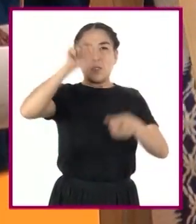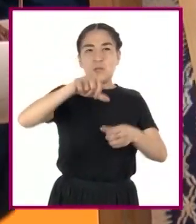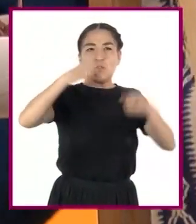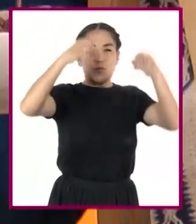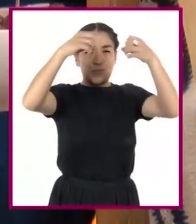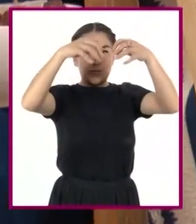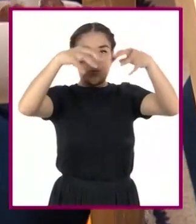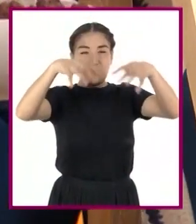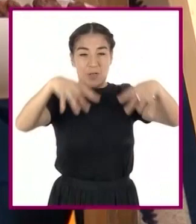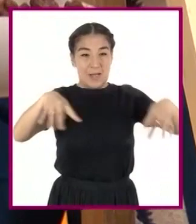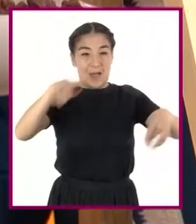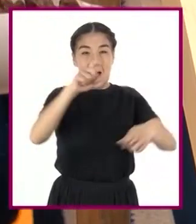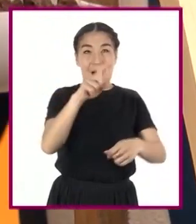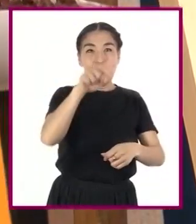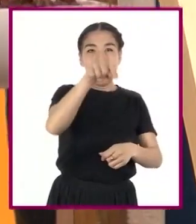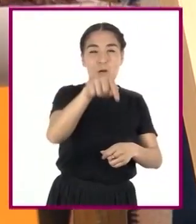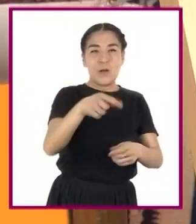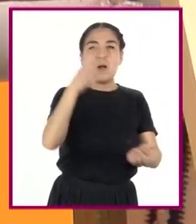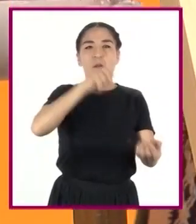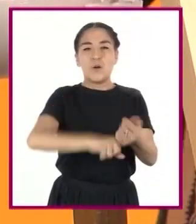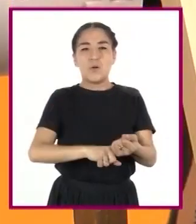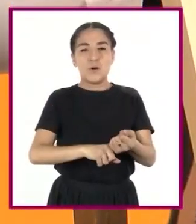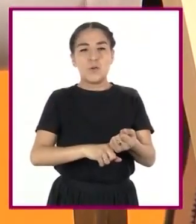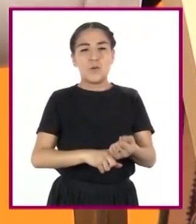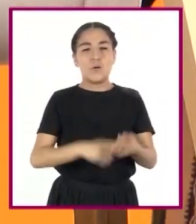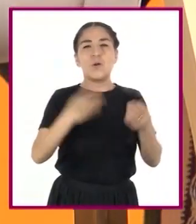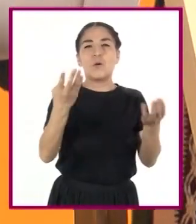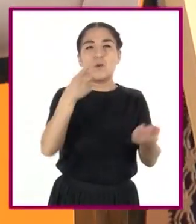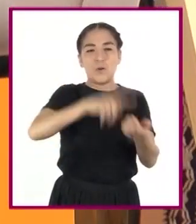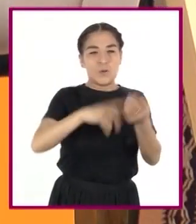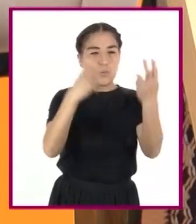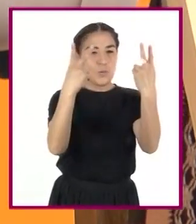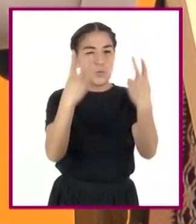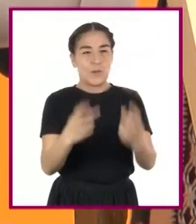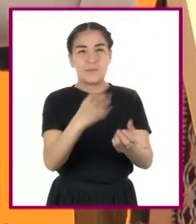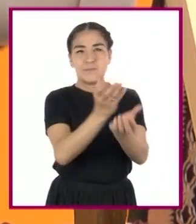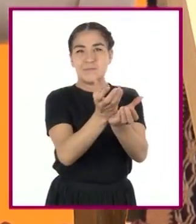traer nuestra agua se queden en estos filtros,